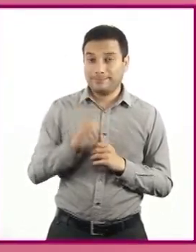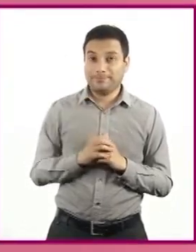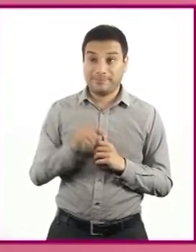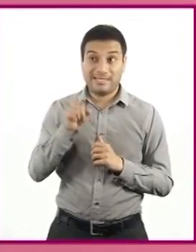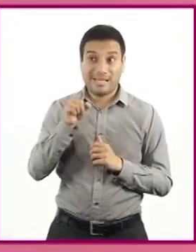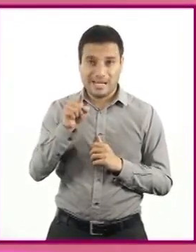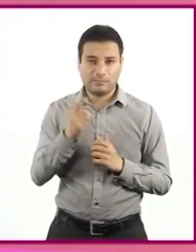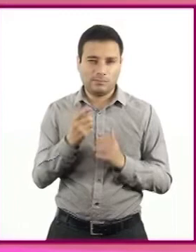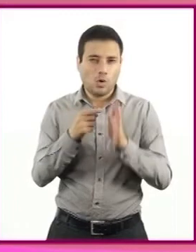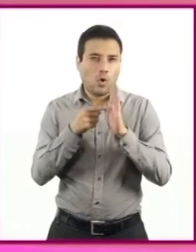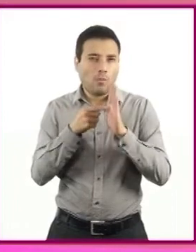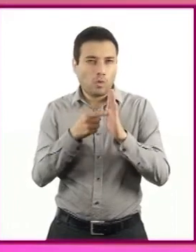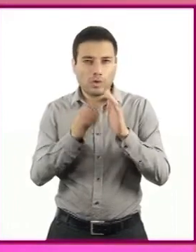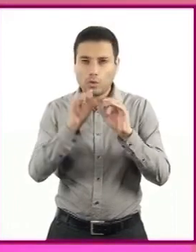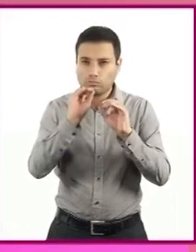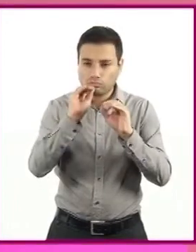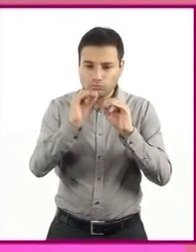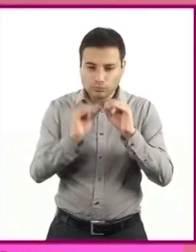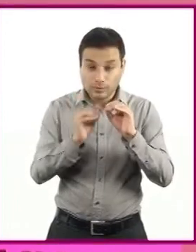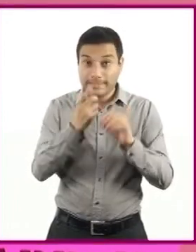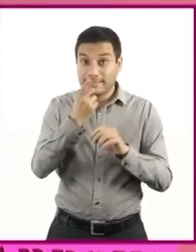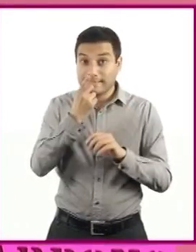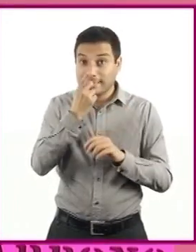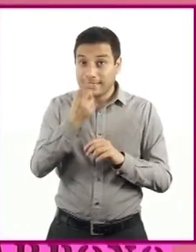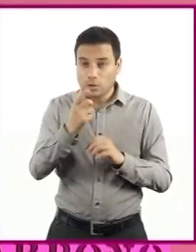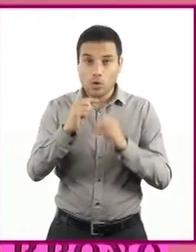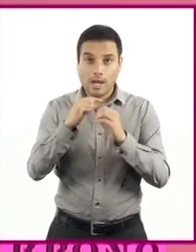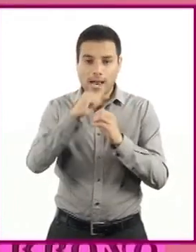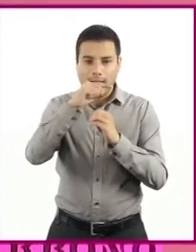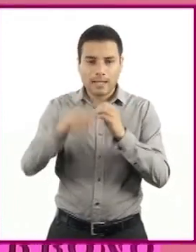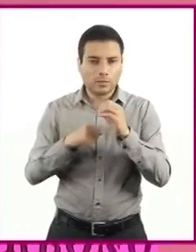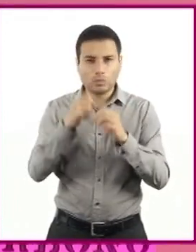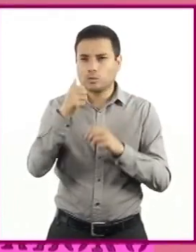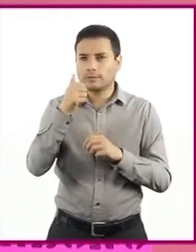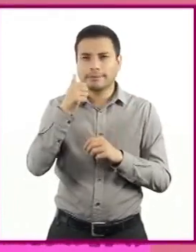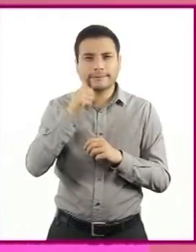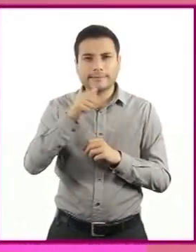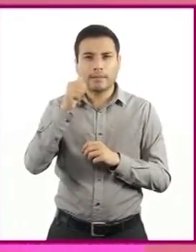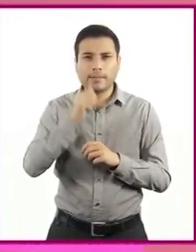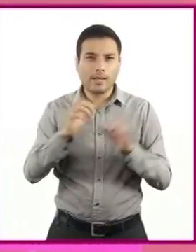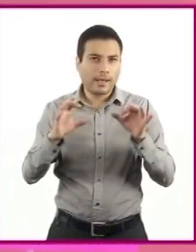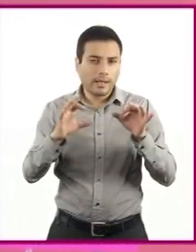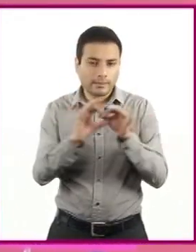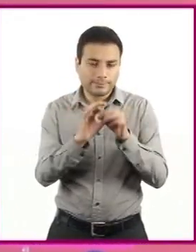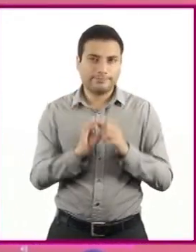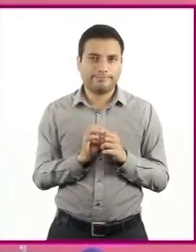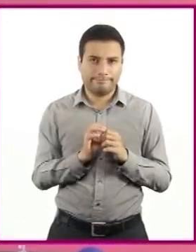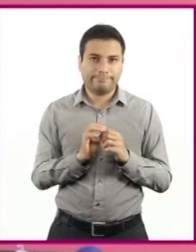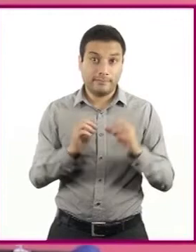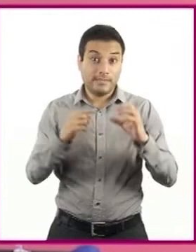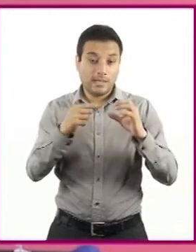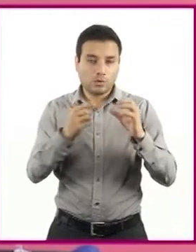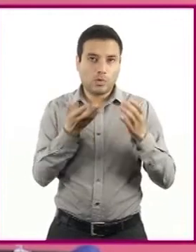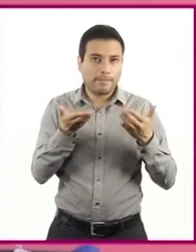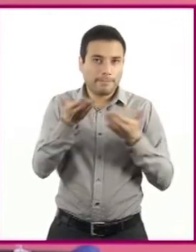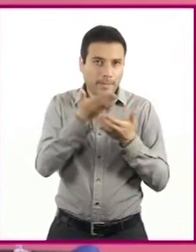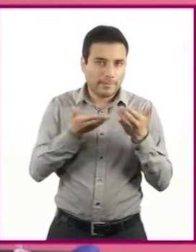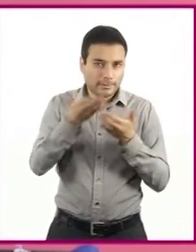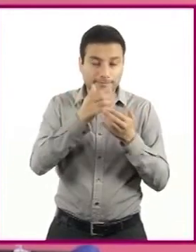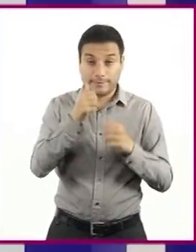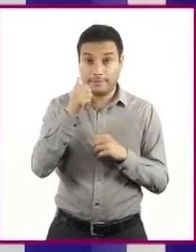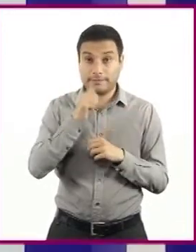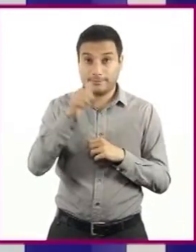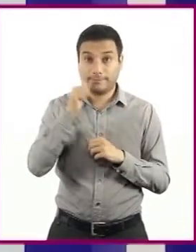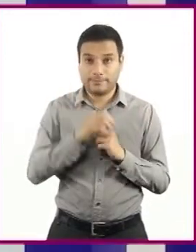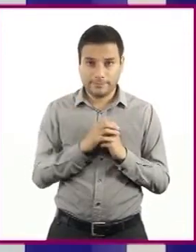sus modelos cúbicos, que los átomos tienden a formar enlaces compartiendo un par de electrones hasta completar su capa de